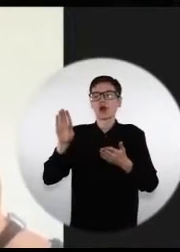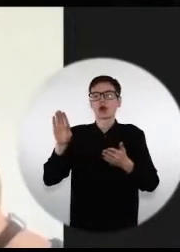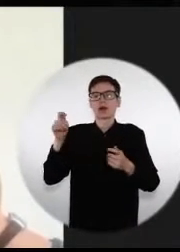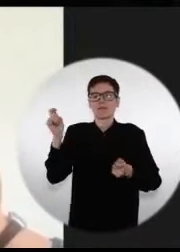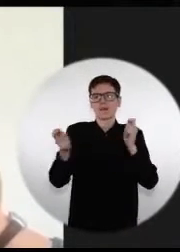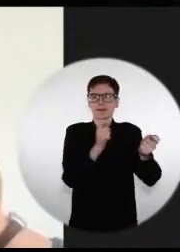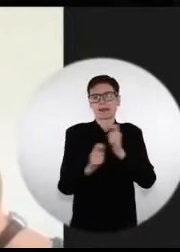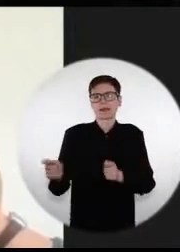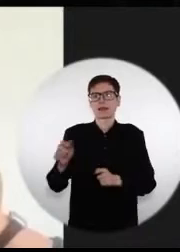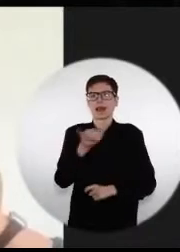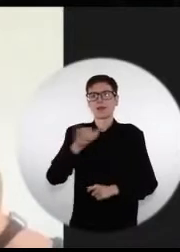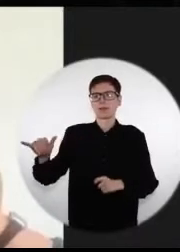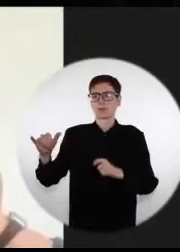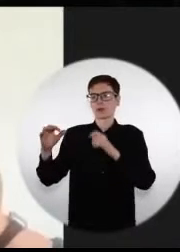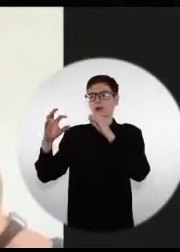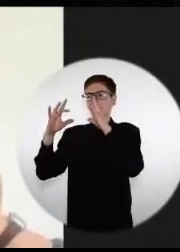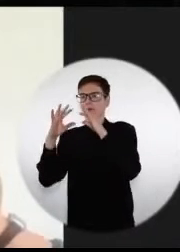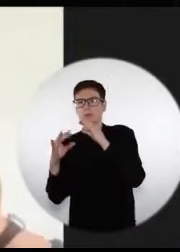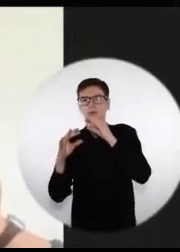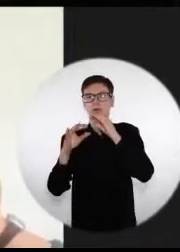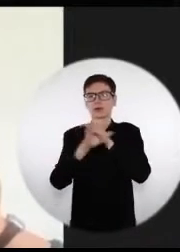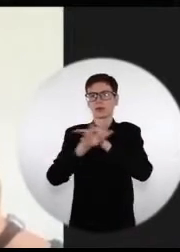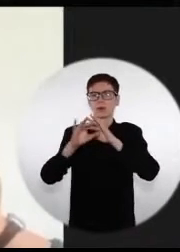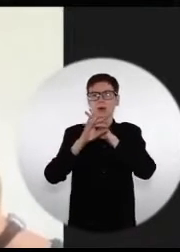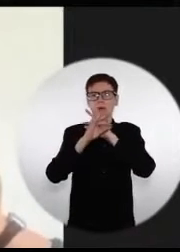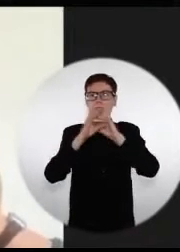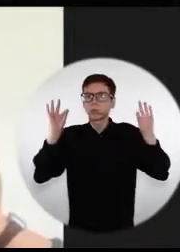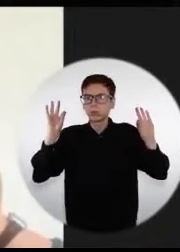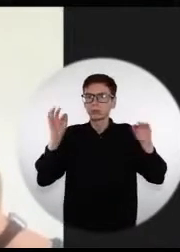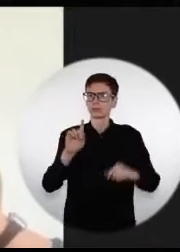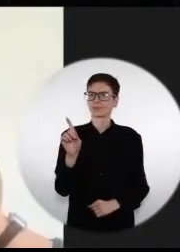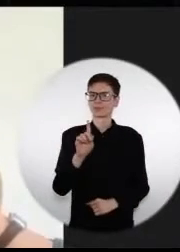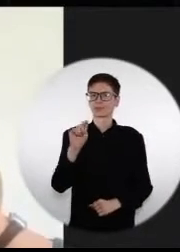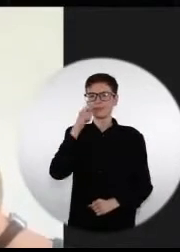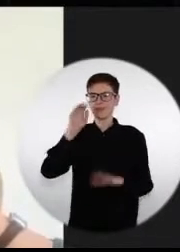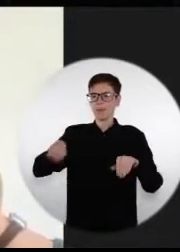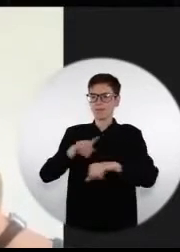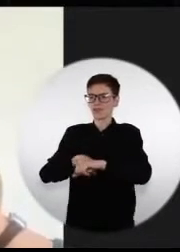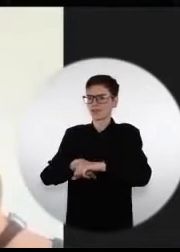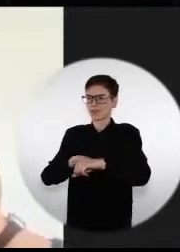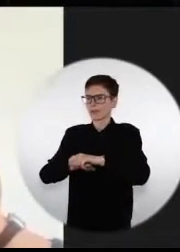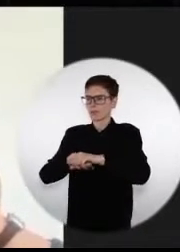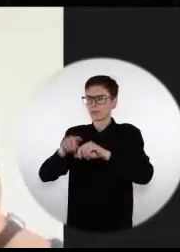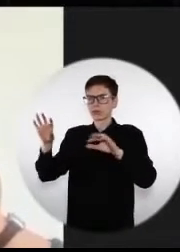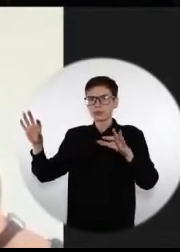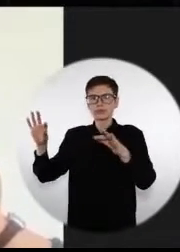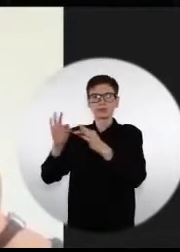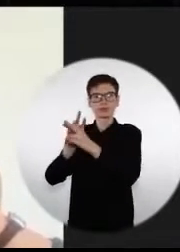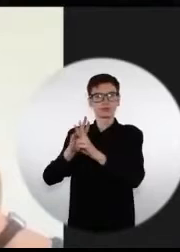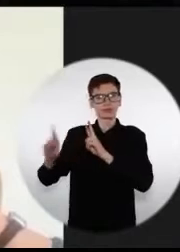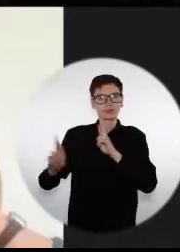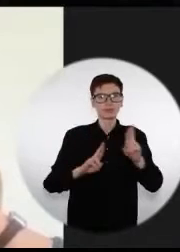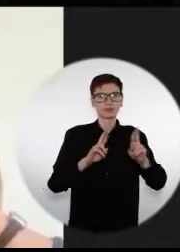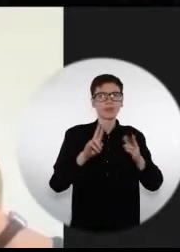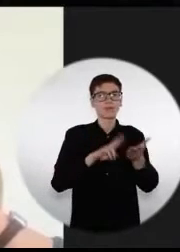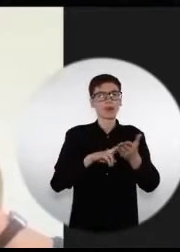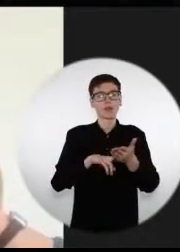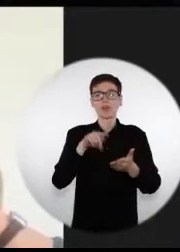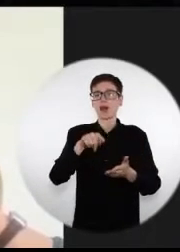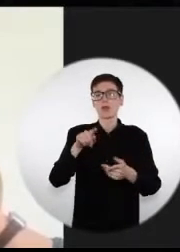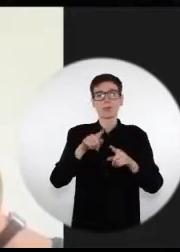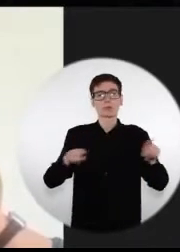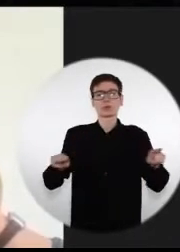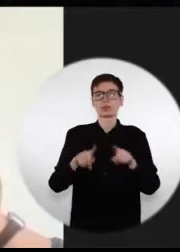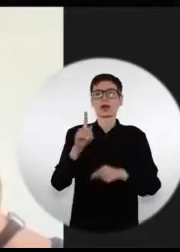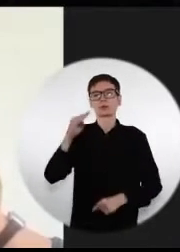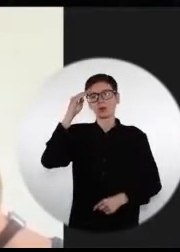este proyecto era como que las personas sordas pudieran ver que no es que está la batería y luego entró a trompeta y todo se